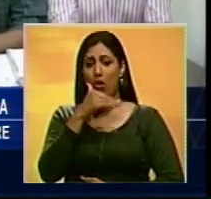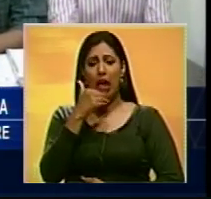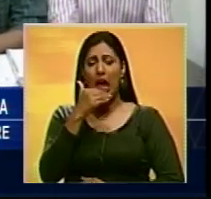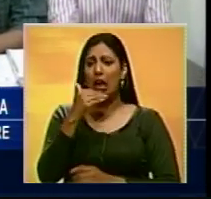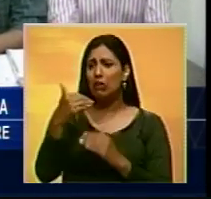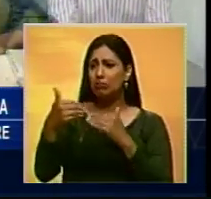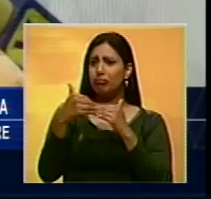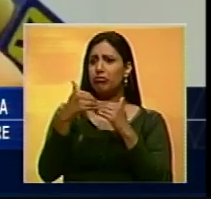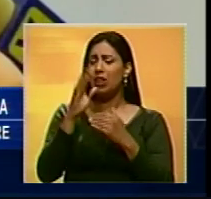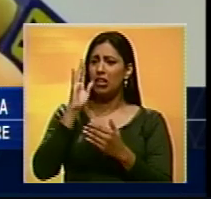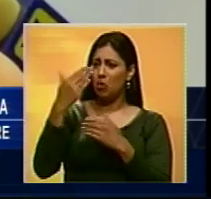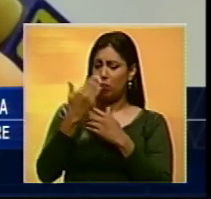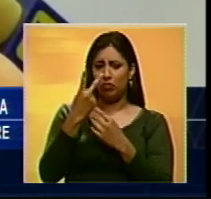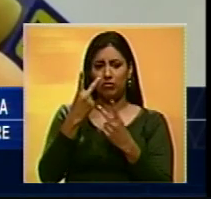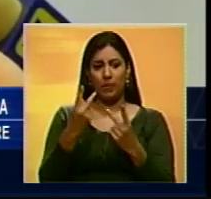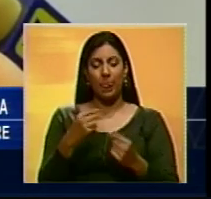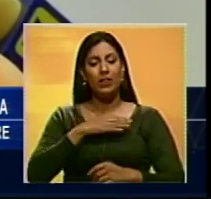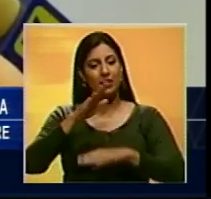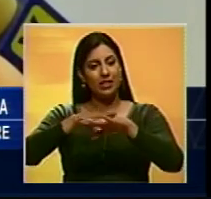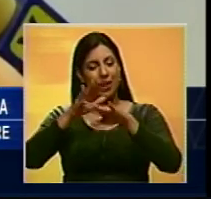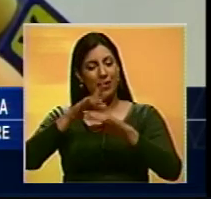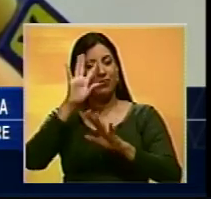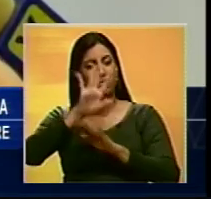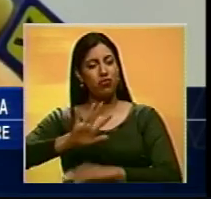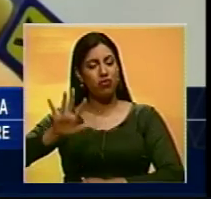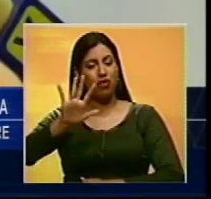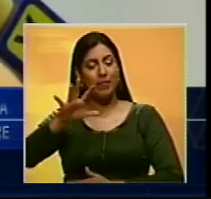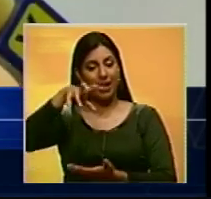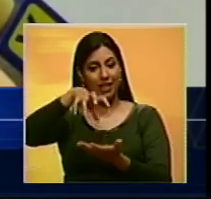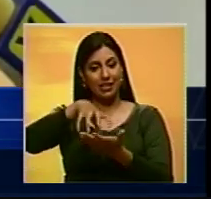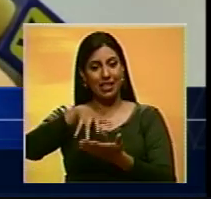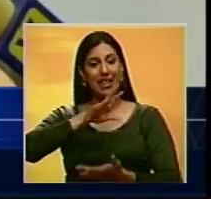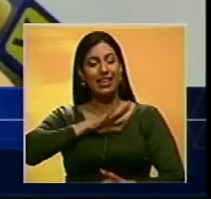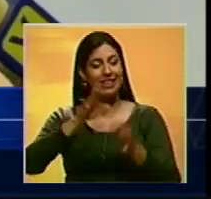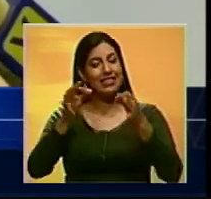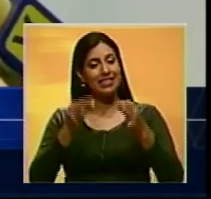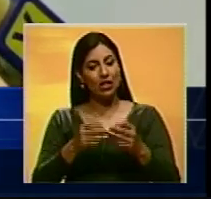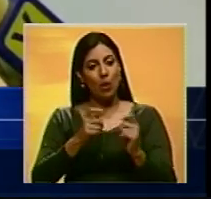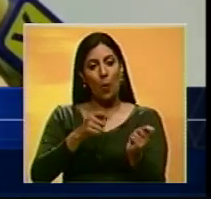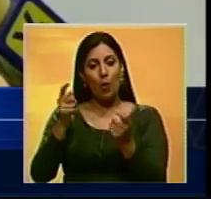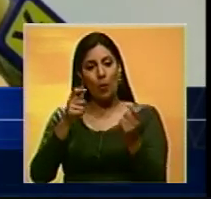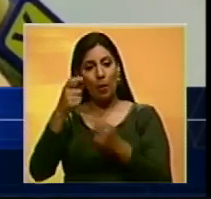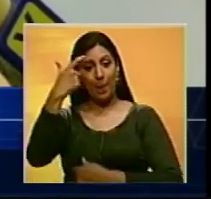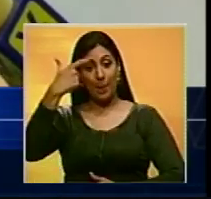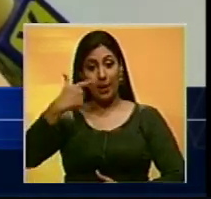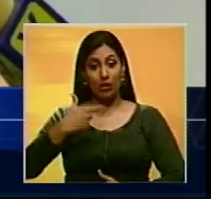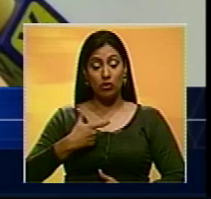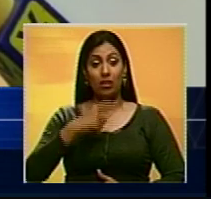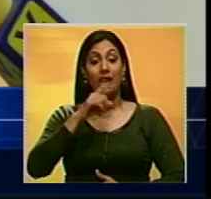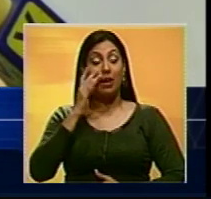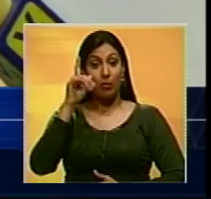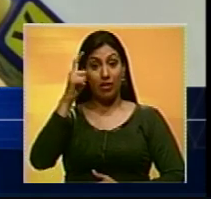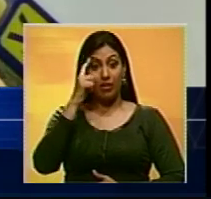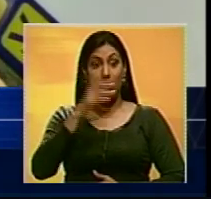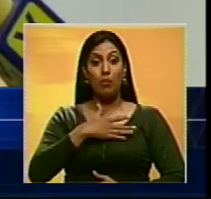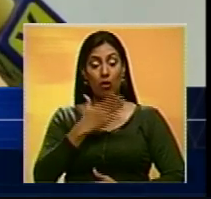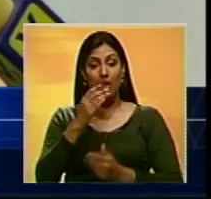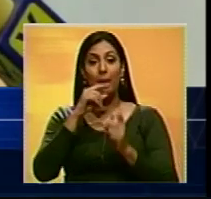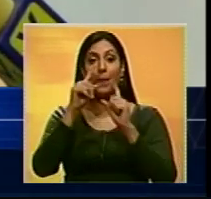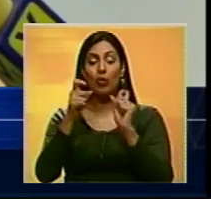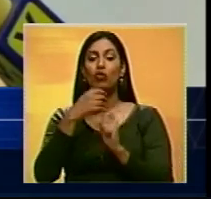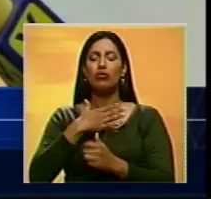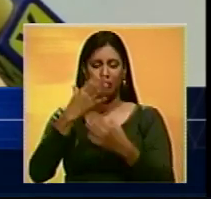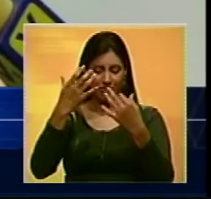delito por el cual sea imputado. Llamamos, pues, desde nuestro punto de vista al Estado a que garantice el traslado de este ciudadano y que este día se pueda dar la audiencia, porque